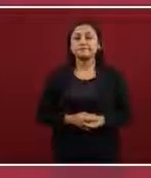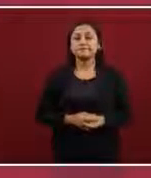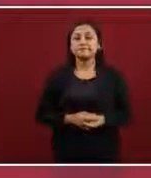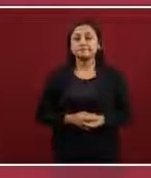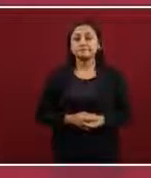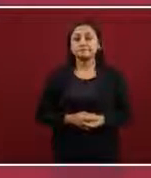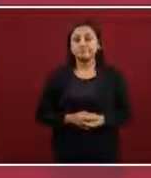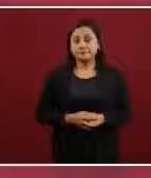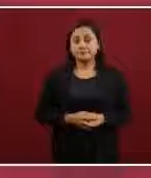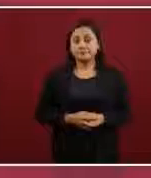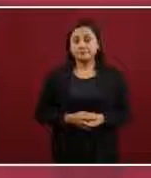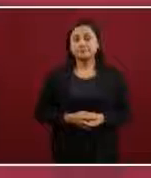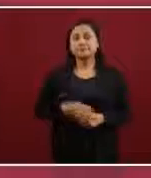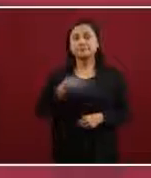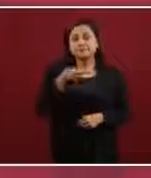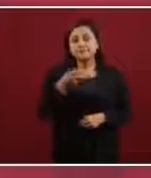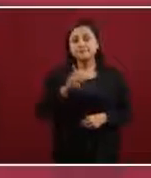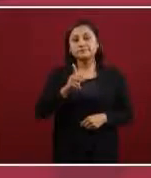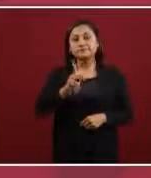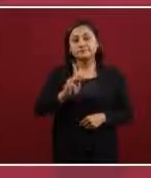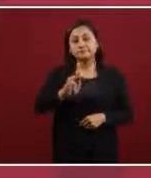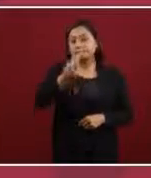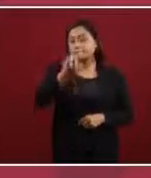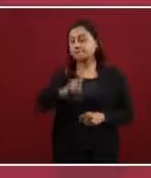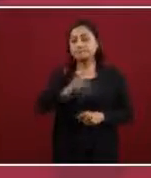Lo único que calienta